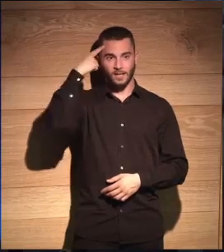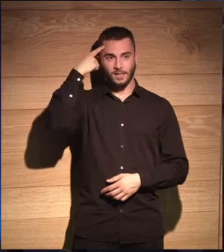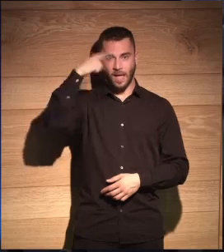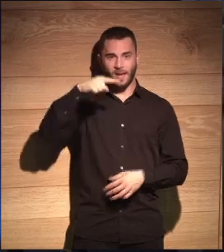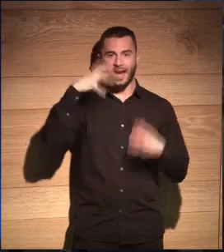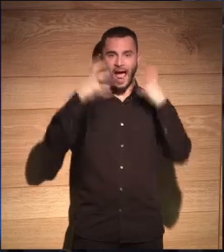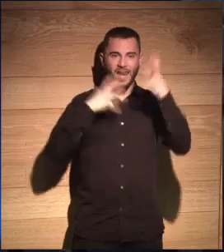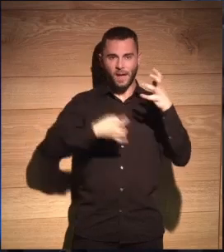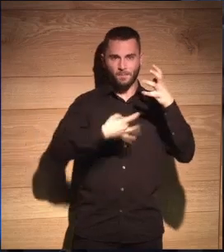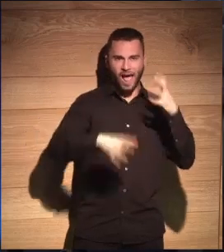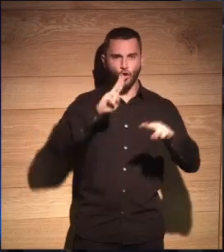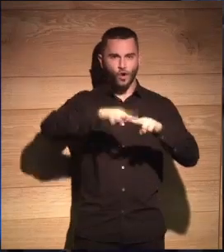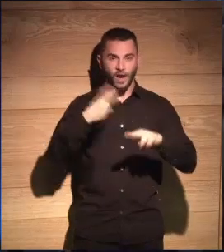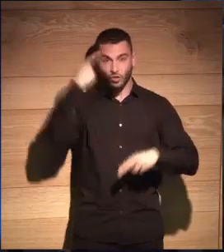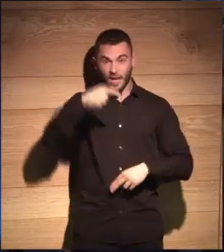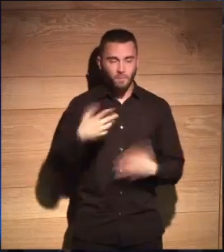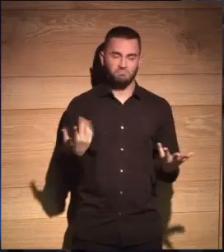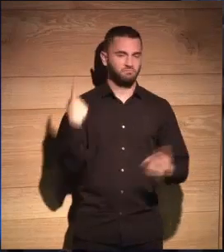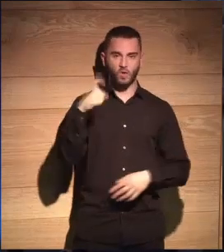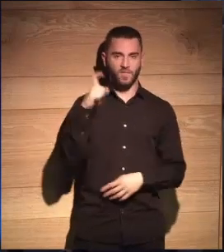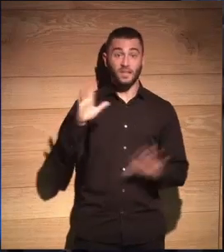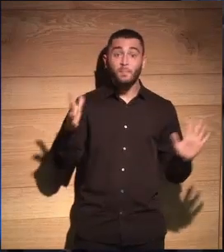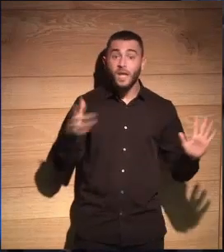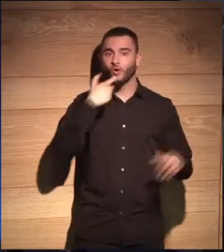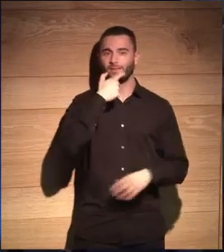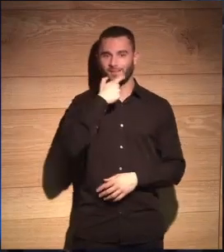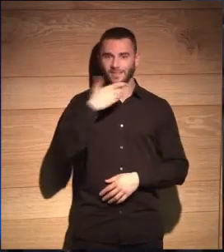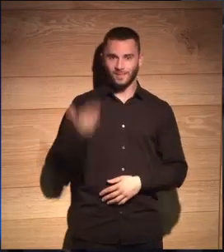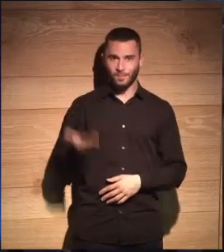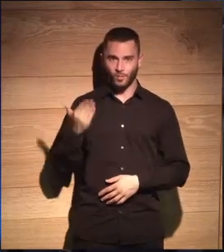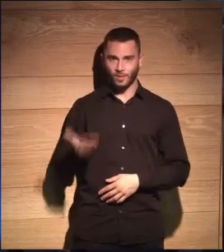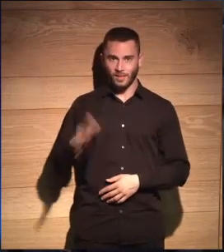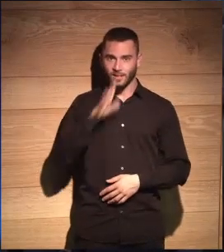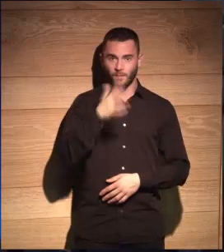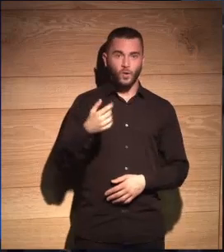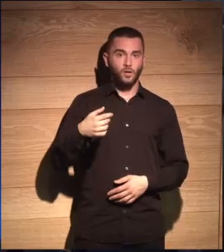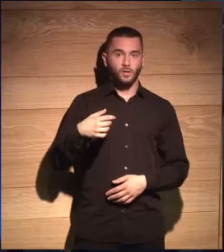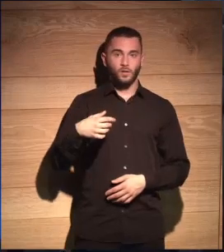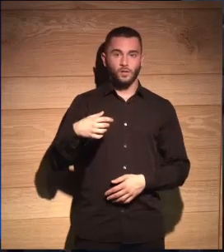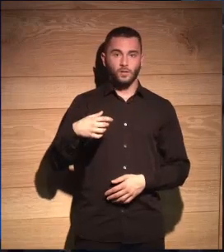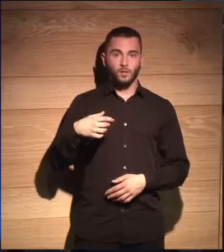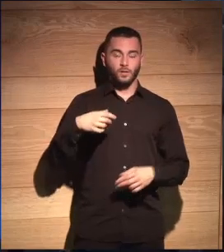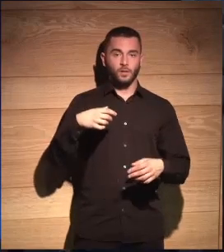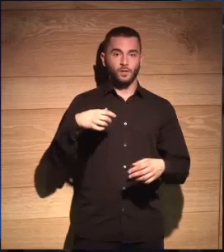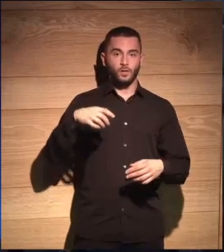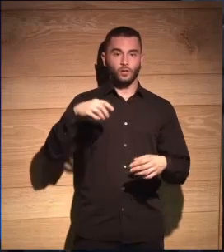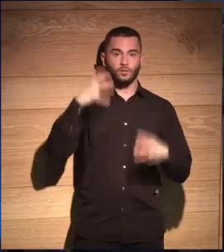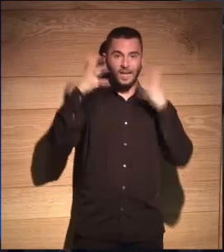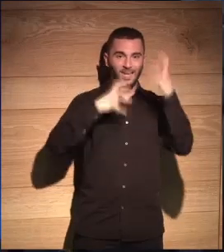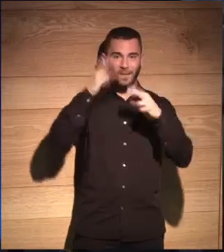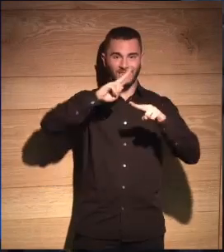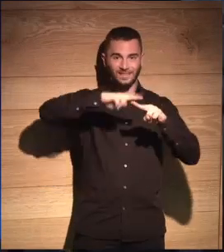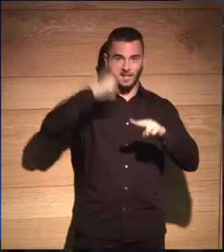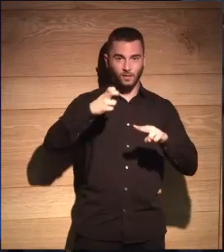qué animal es blanco o es negro. Sin embargo, en inglés sí que era importante que los personajes negros los interpretaran actores negros y los